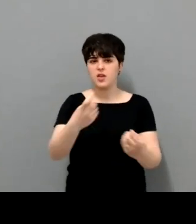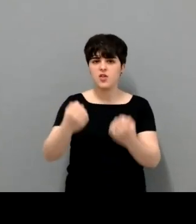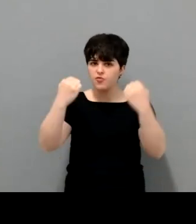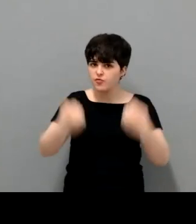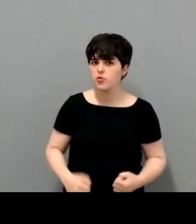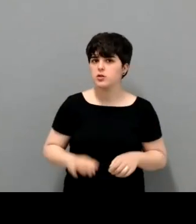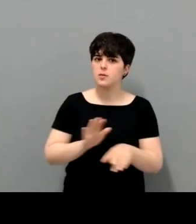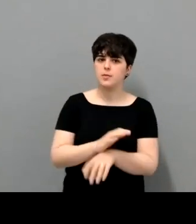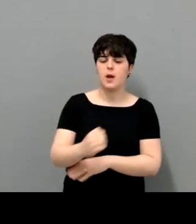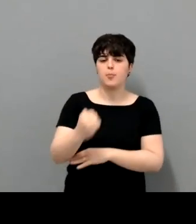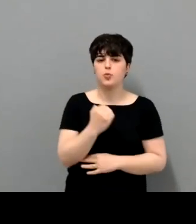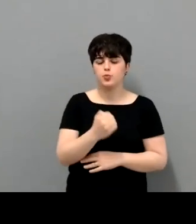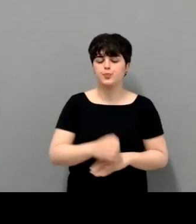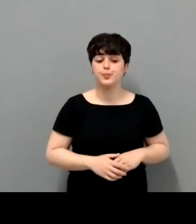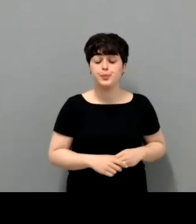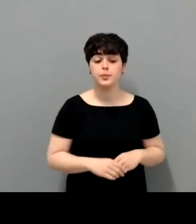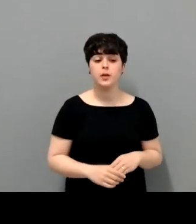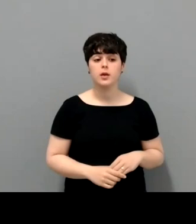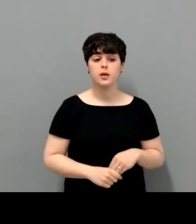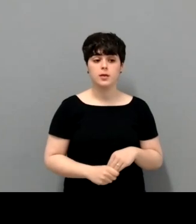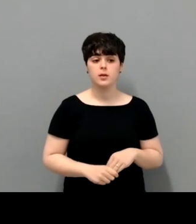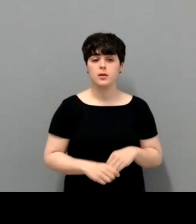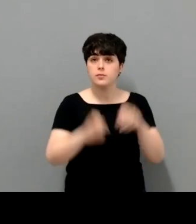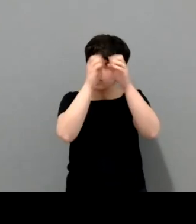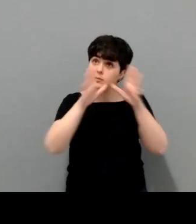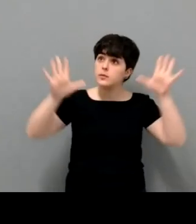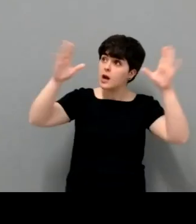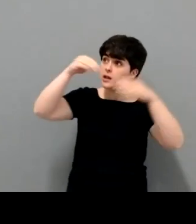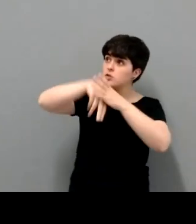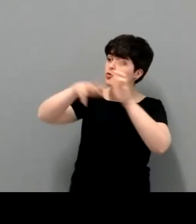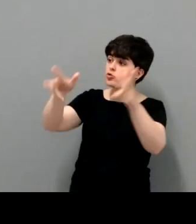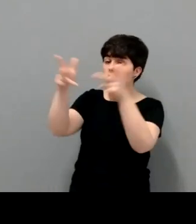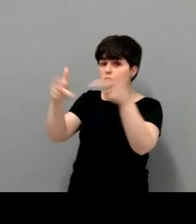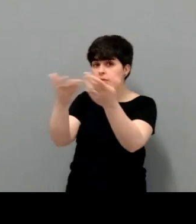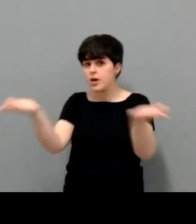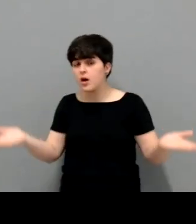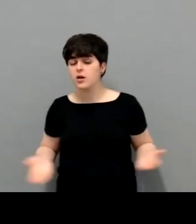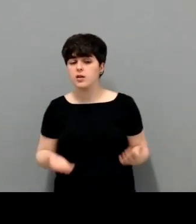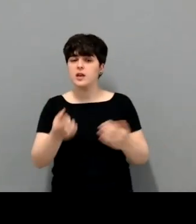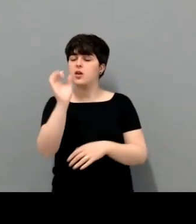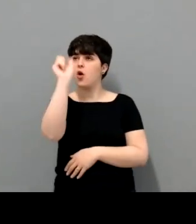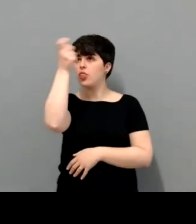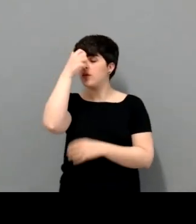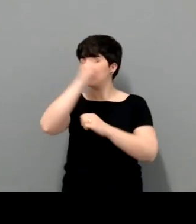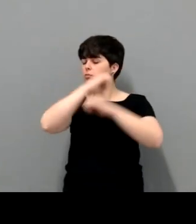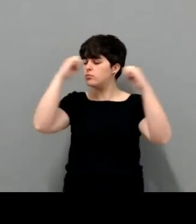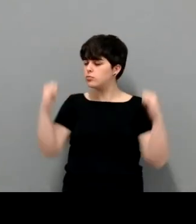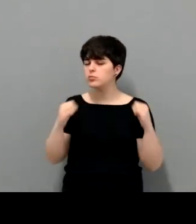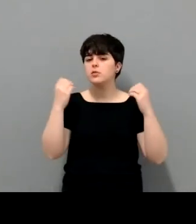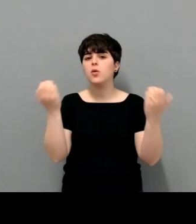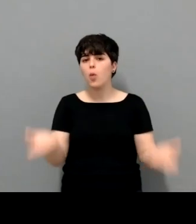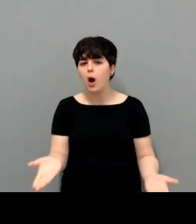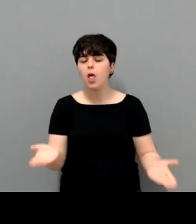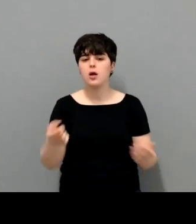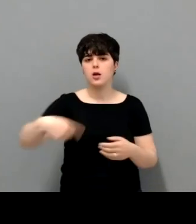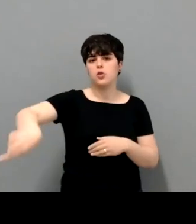necesidades de apoyo. El imaginario social ha sentado la idea de que ellas tienen